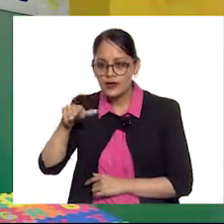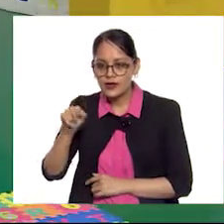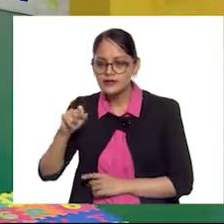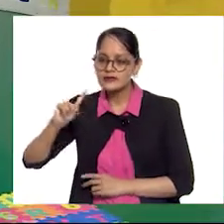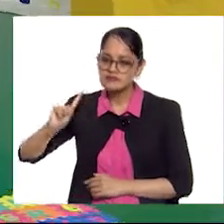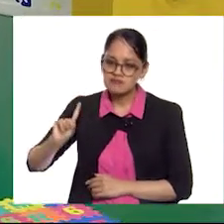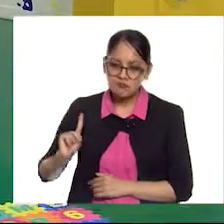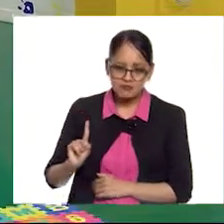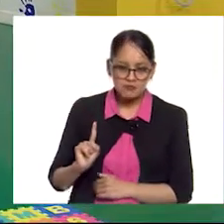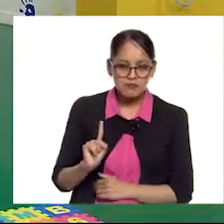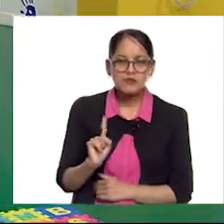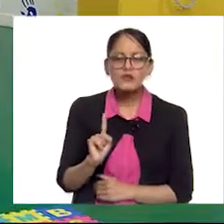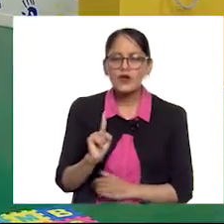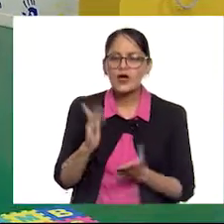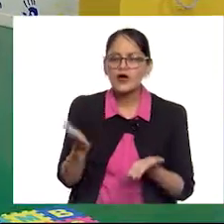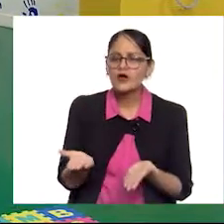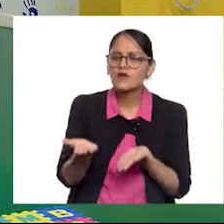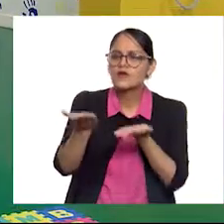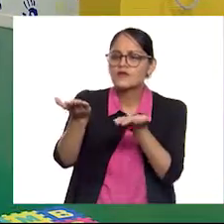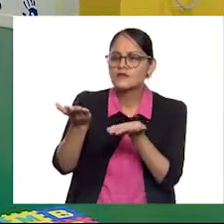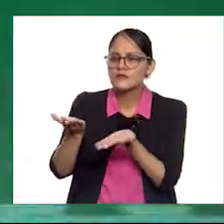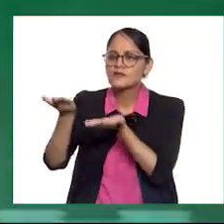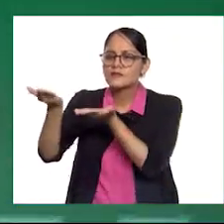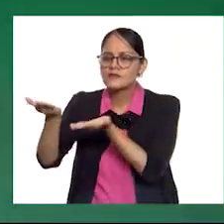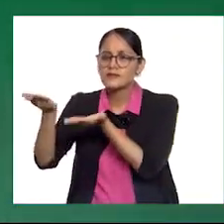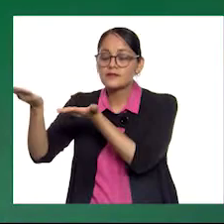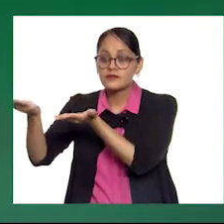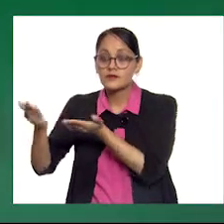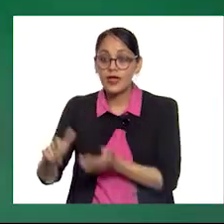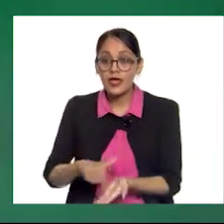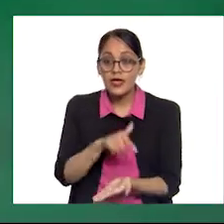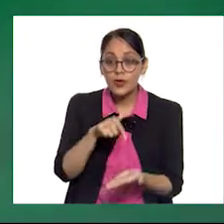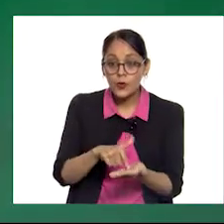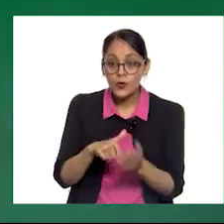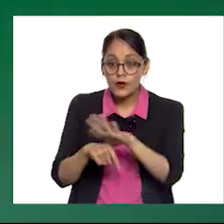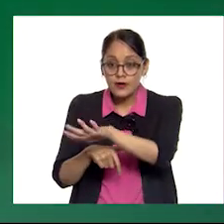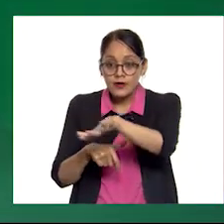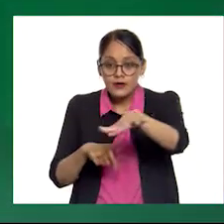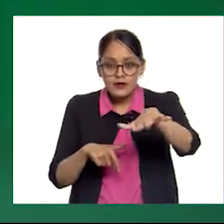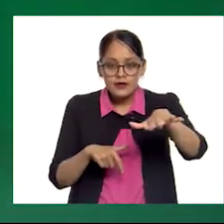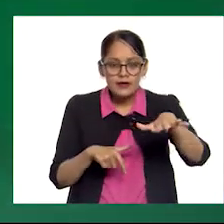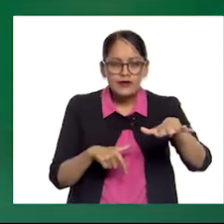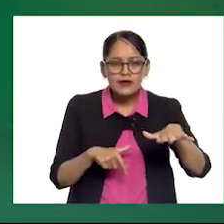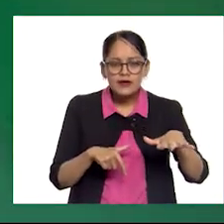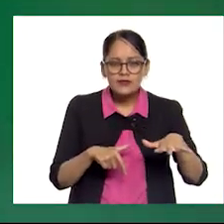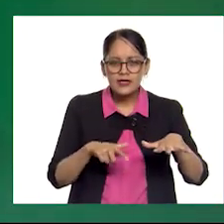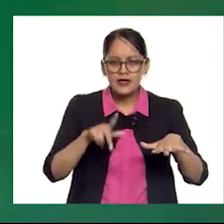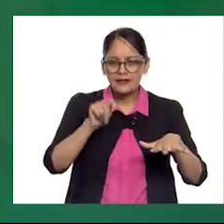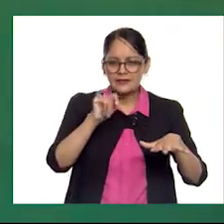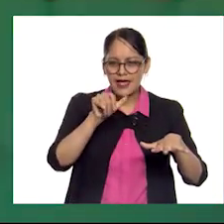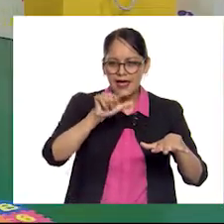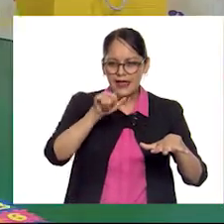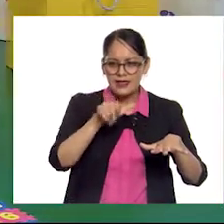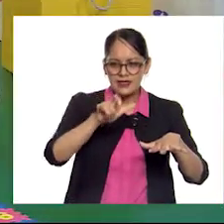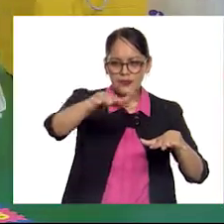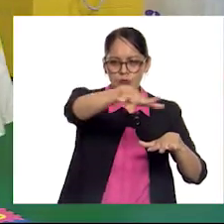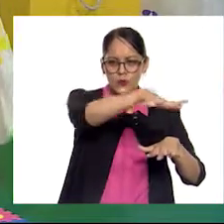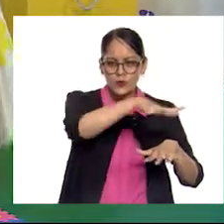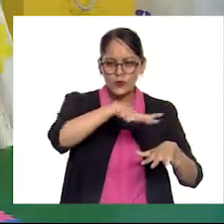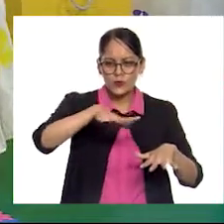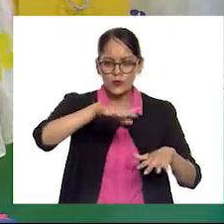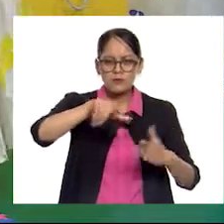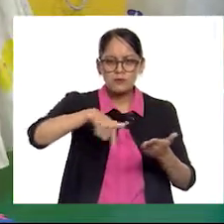ceremonial a entregar unas ofrendas. Aquel lugar se encontraba justo en medio del Tajín y fue allí